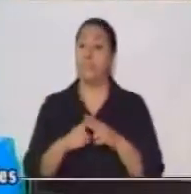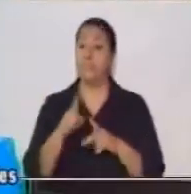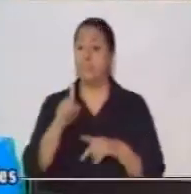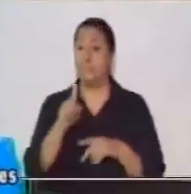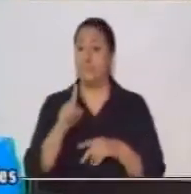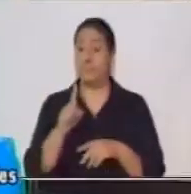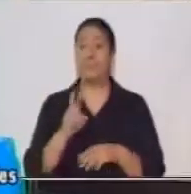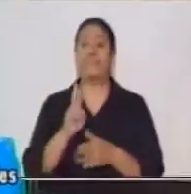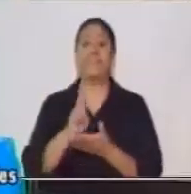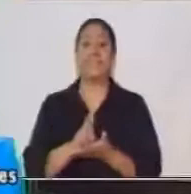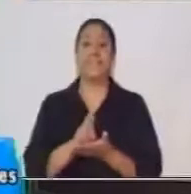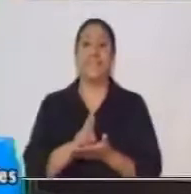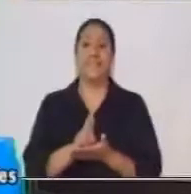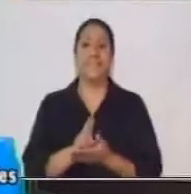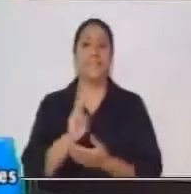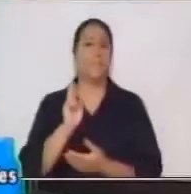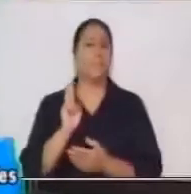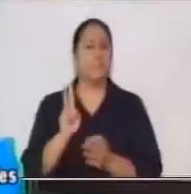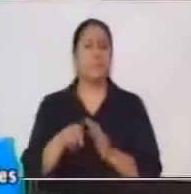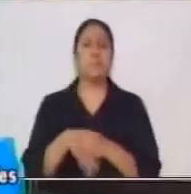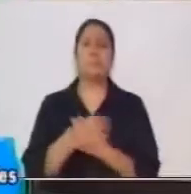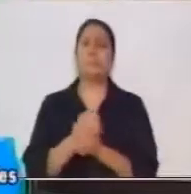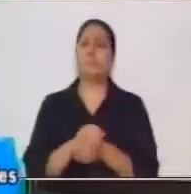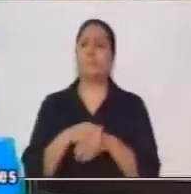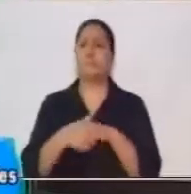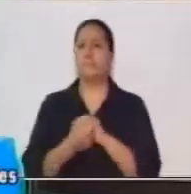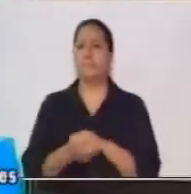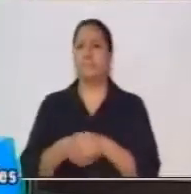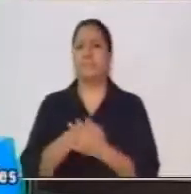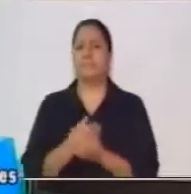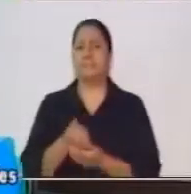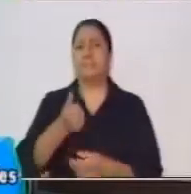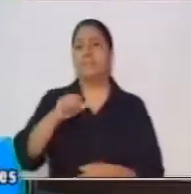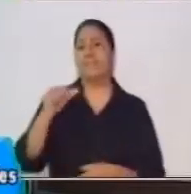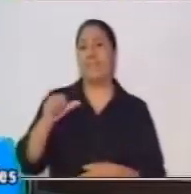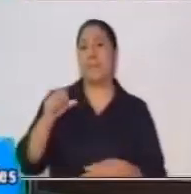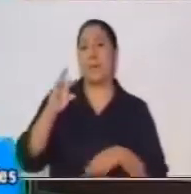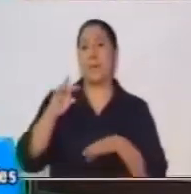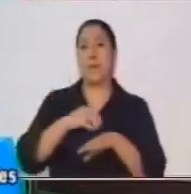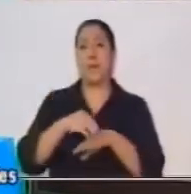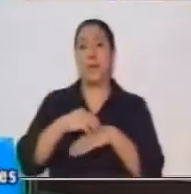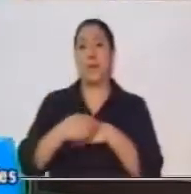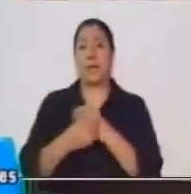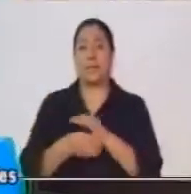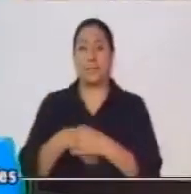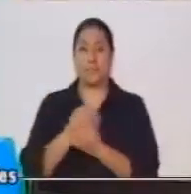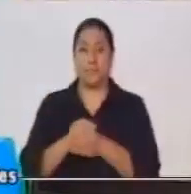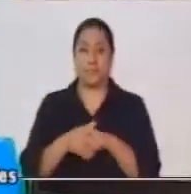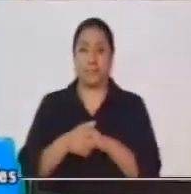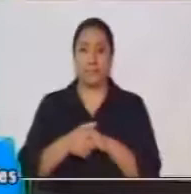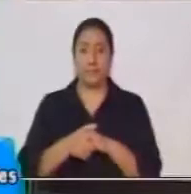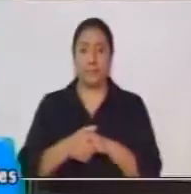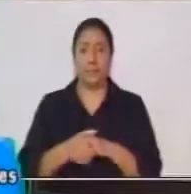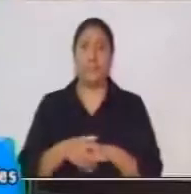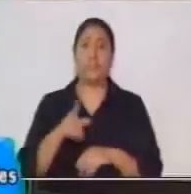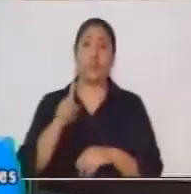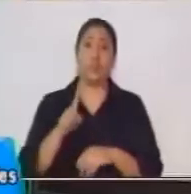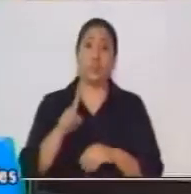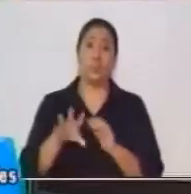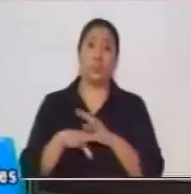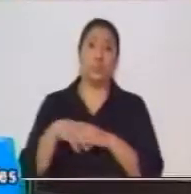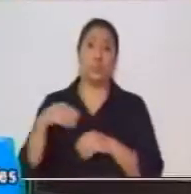recomiendo siempre lavar constantemente con agua y con jabón. Y si tú sales, por